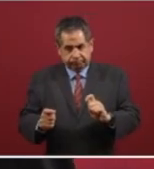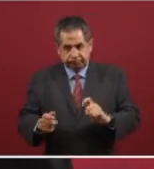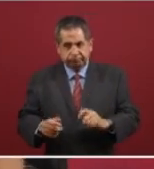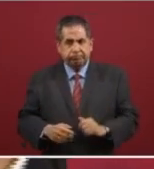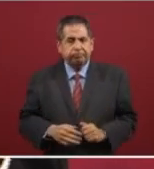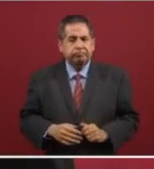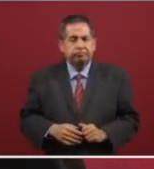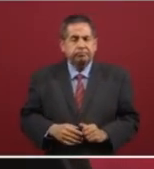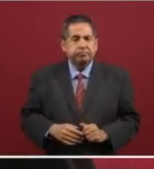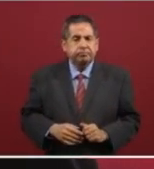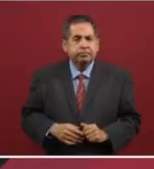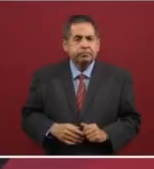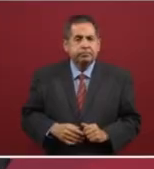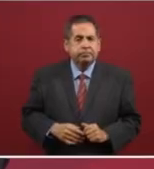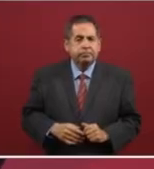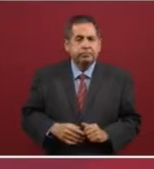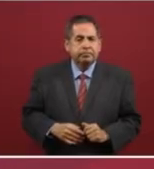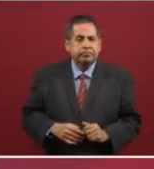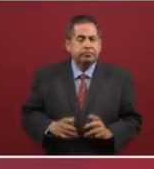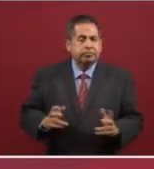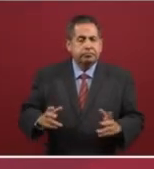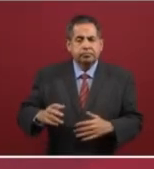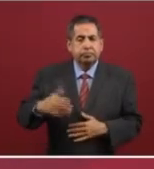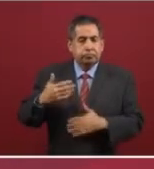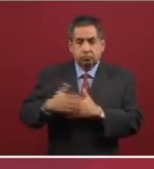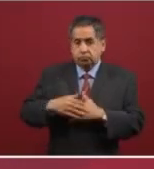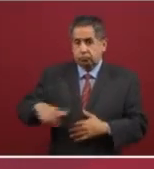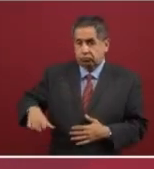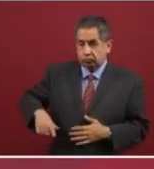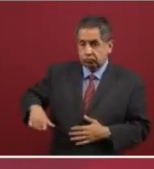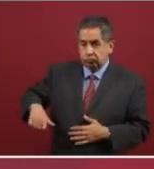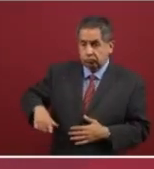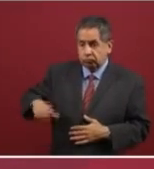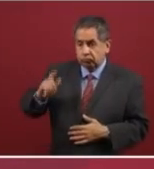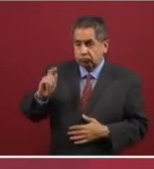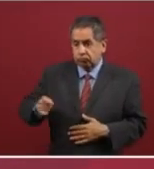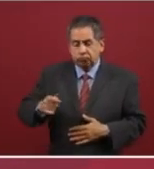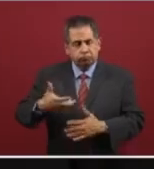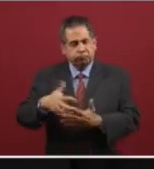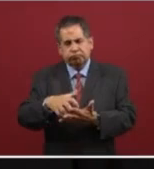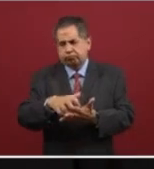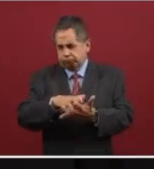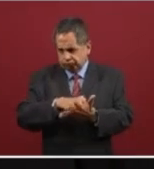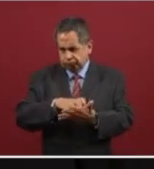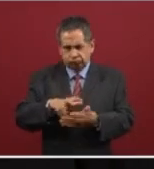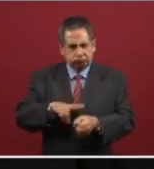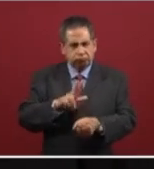va a ser un gobierno austero,